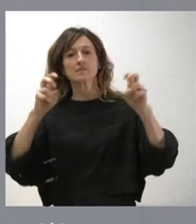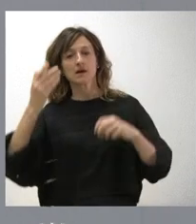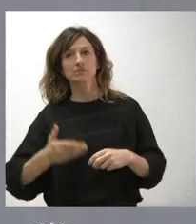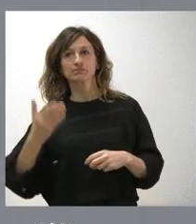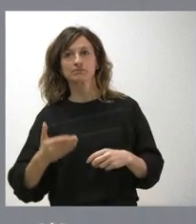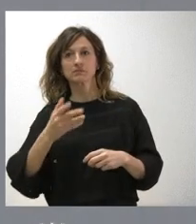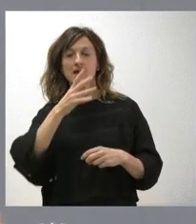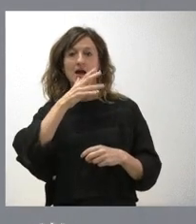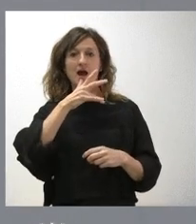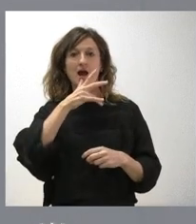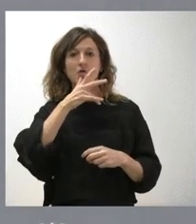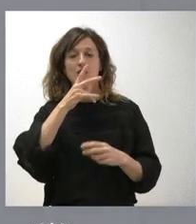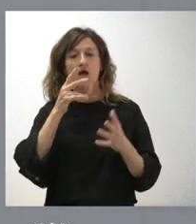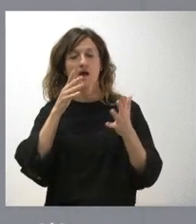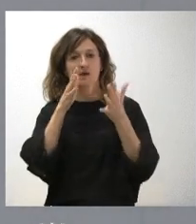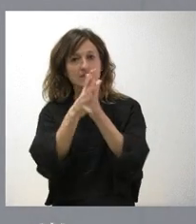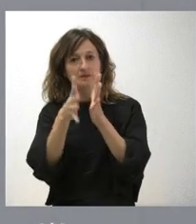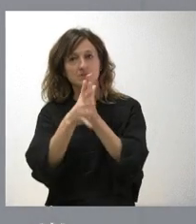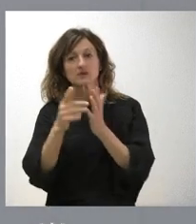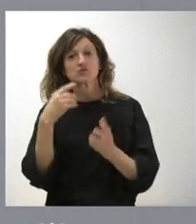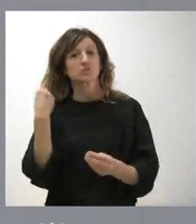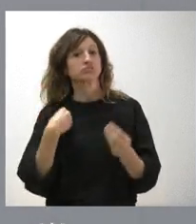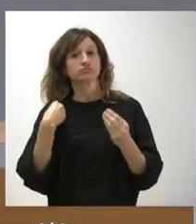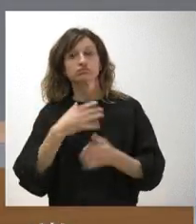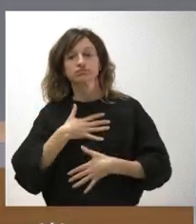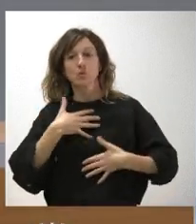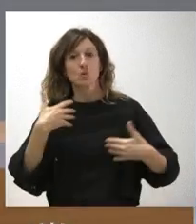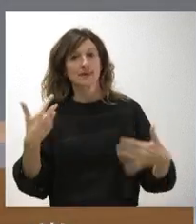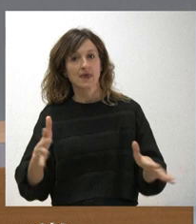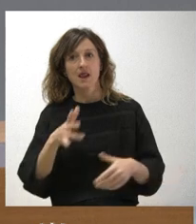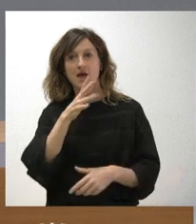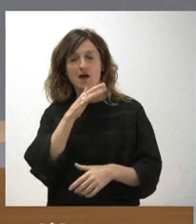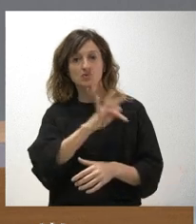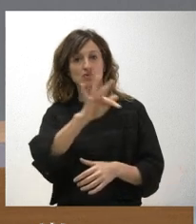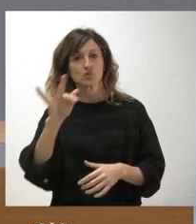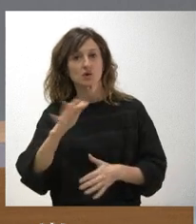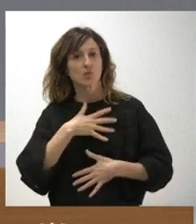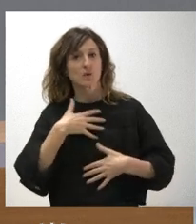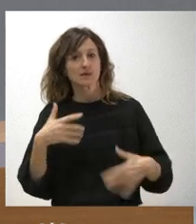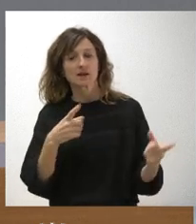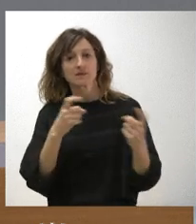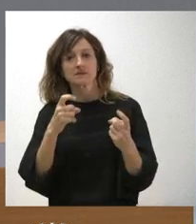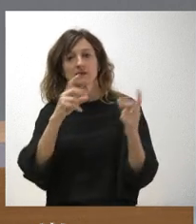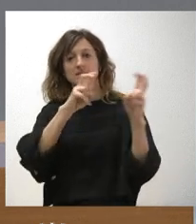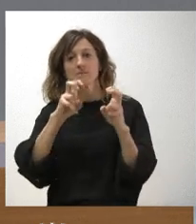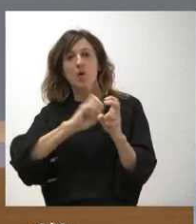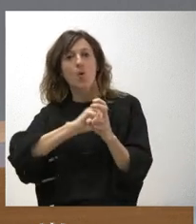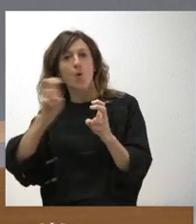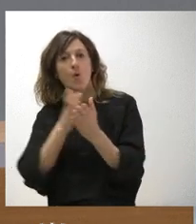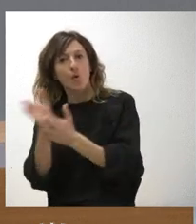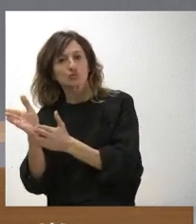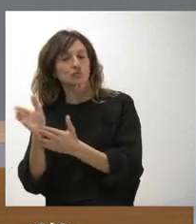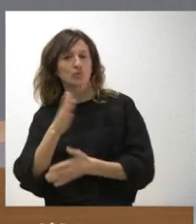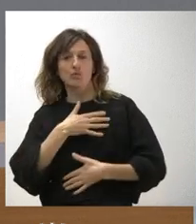les relato en esta intervención y quedo a su disposición por si estiman oportuno realizar cualquier pregunta sobre los mismos o sobre cualquier otro